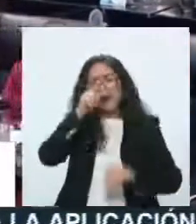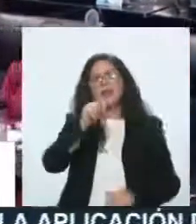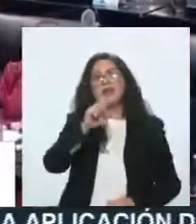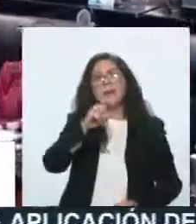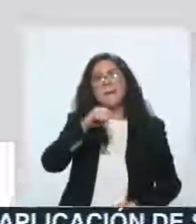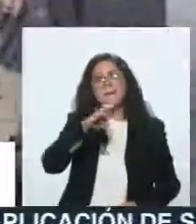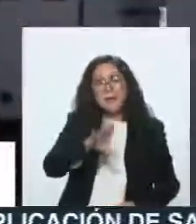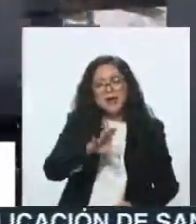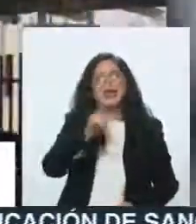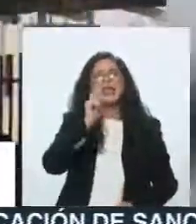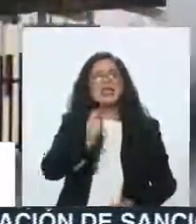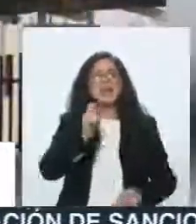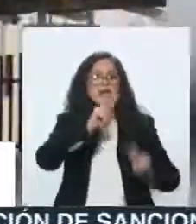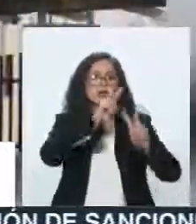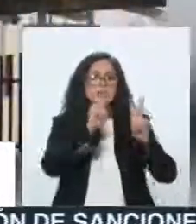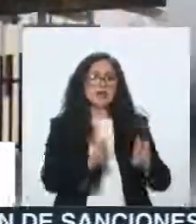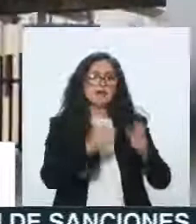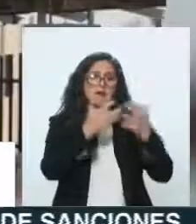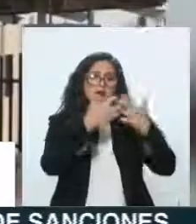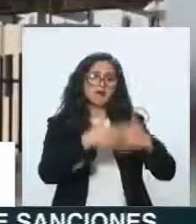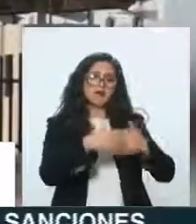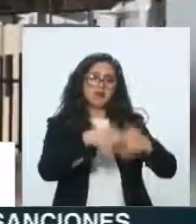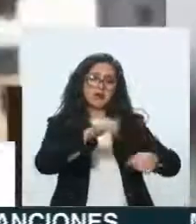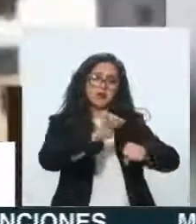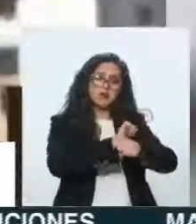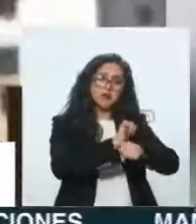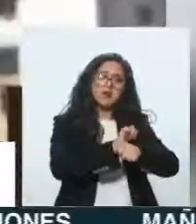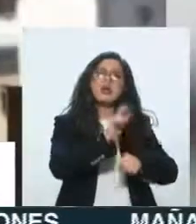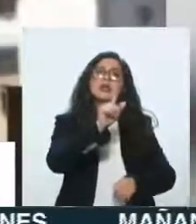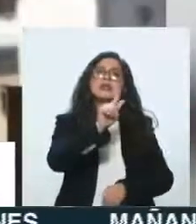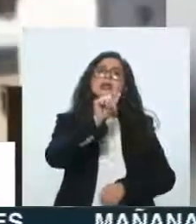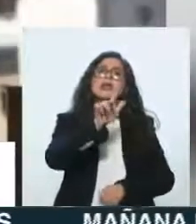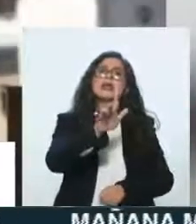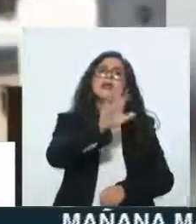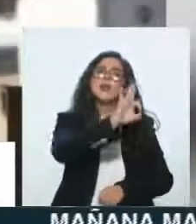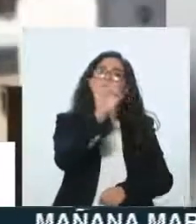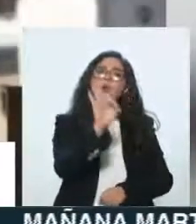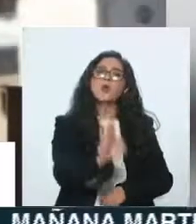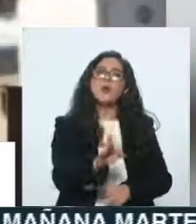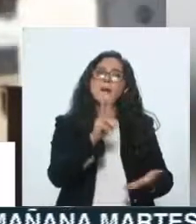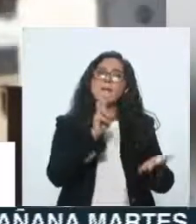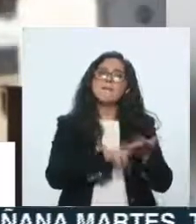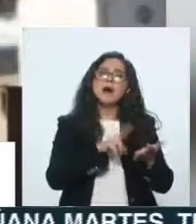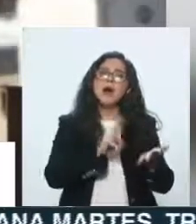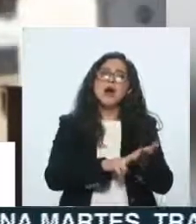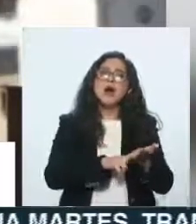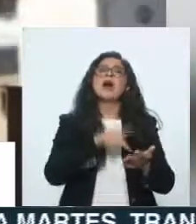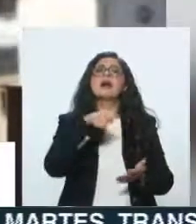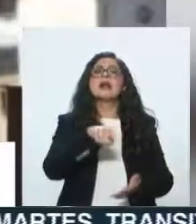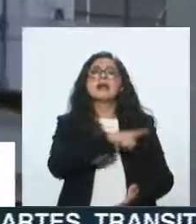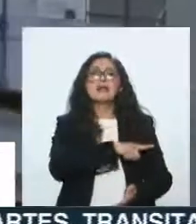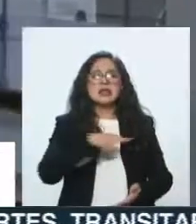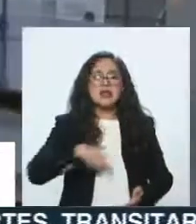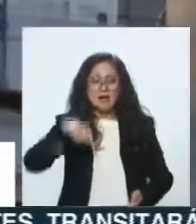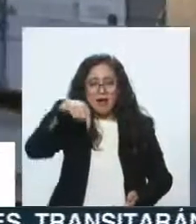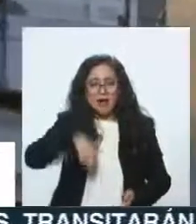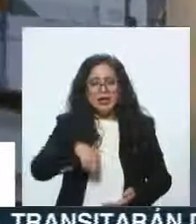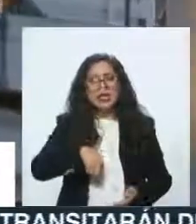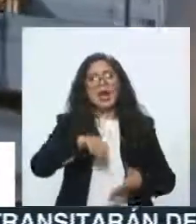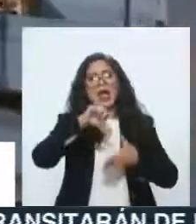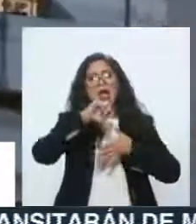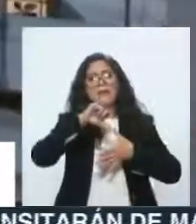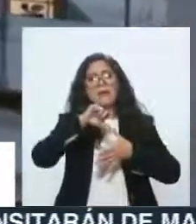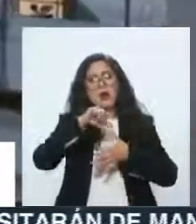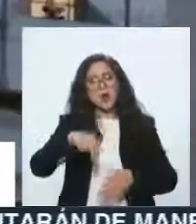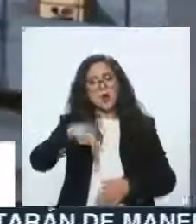caso de la industria automotriz, que el 75% del valor de los vehículos sea producido en América del Norte.